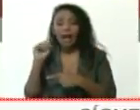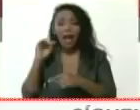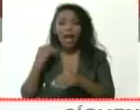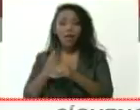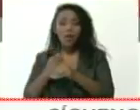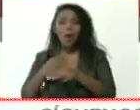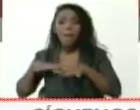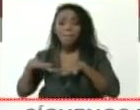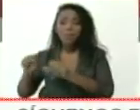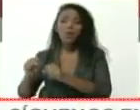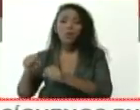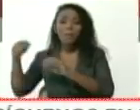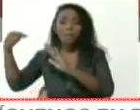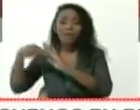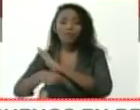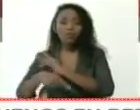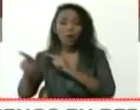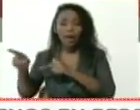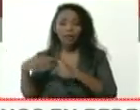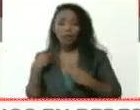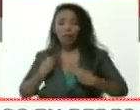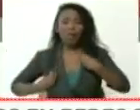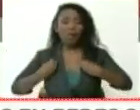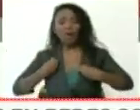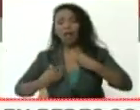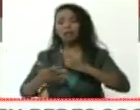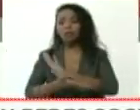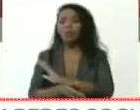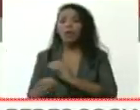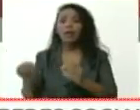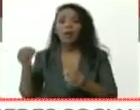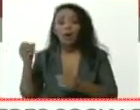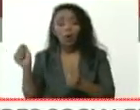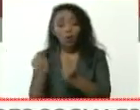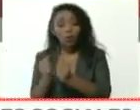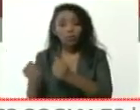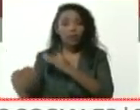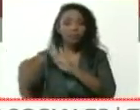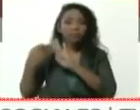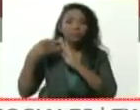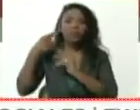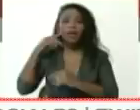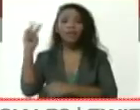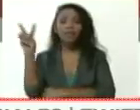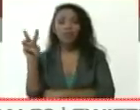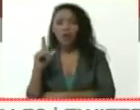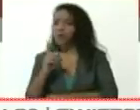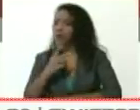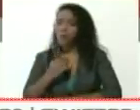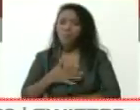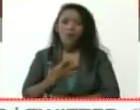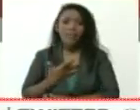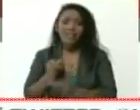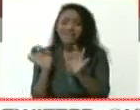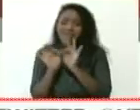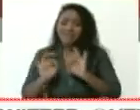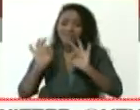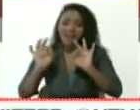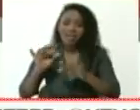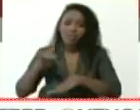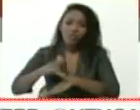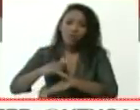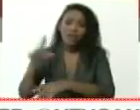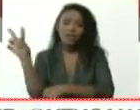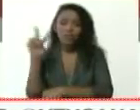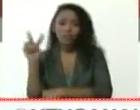está profundamente frustrado con Venezuela. No pudieron ni podrán, y eso los frustra